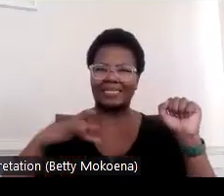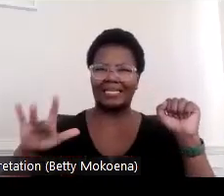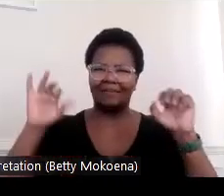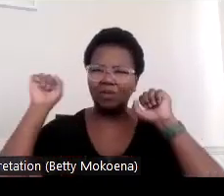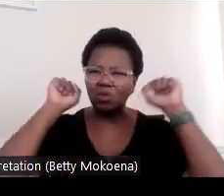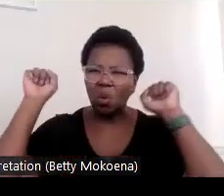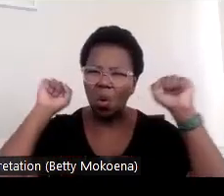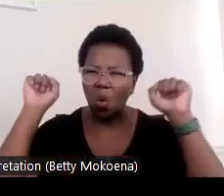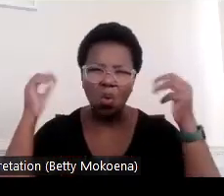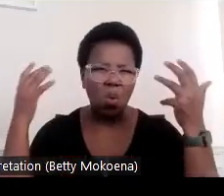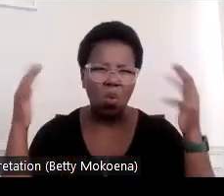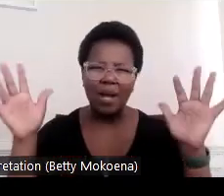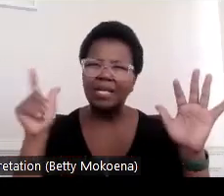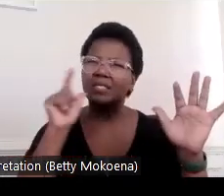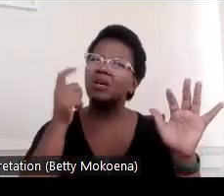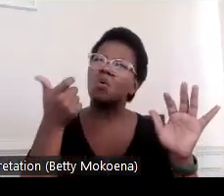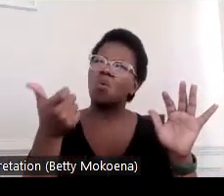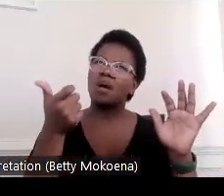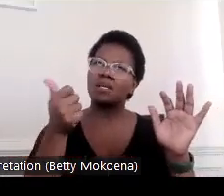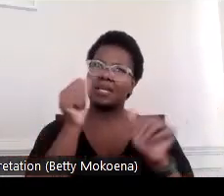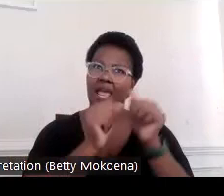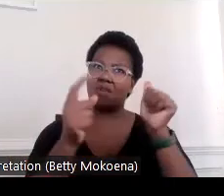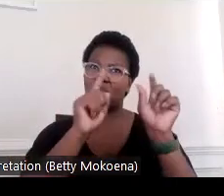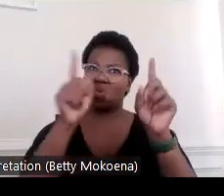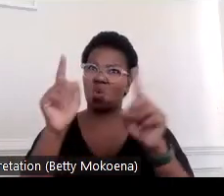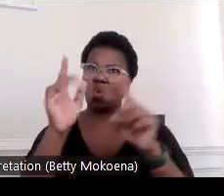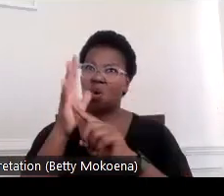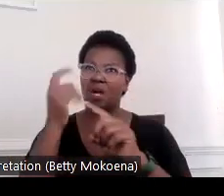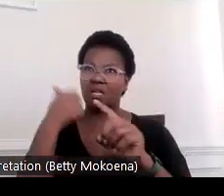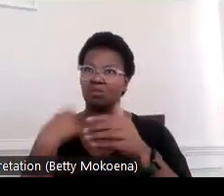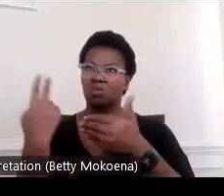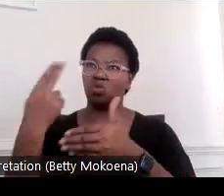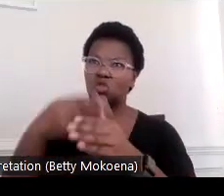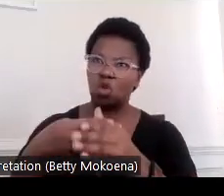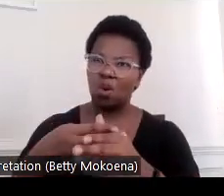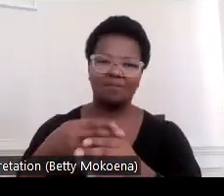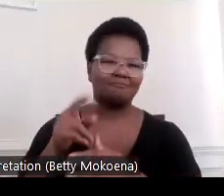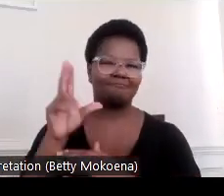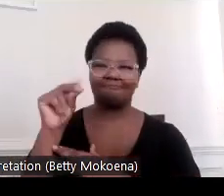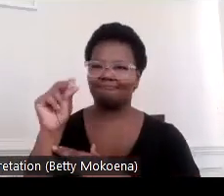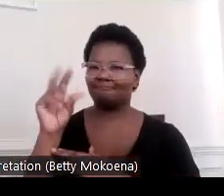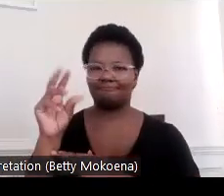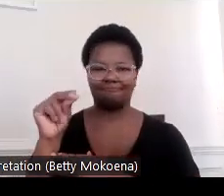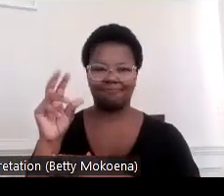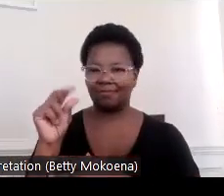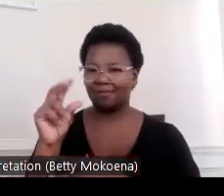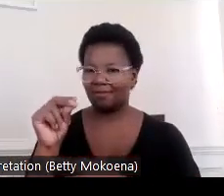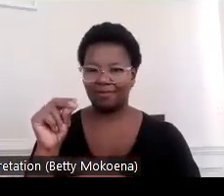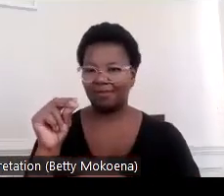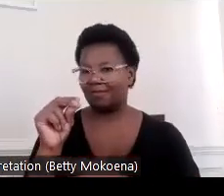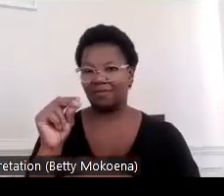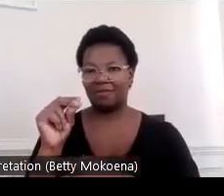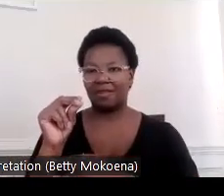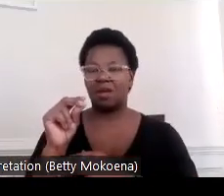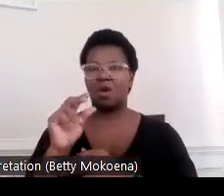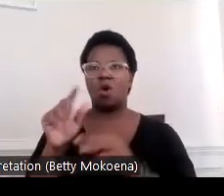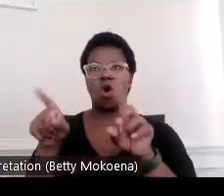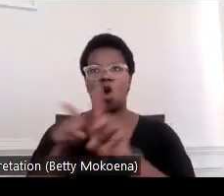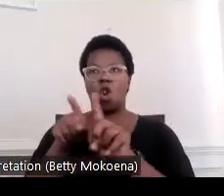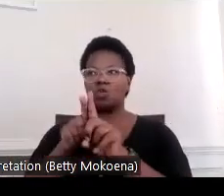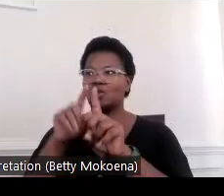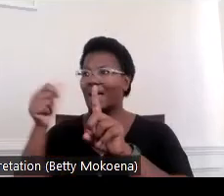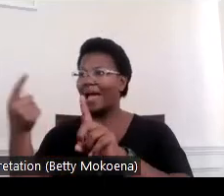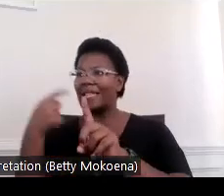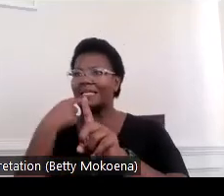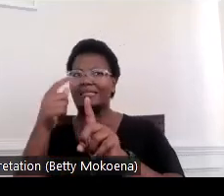verdad no debería sentirse Mira yo tengo que ir porque todos los demás van también no verdad no